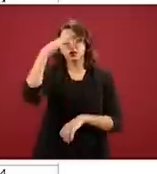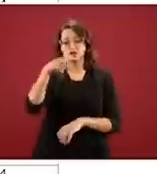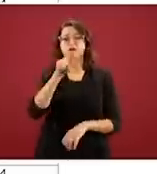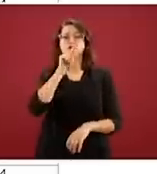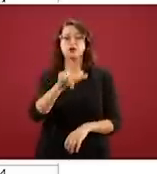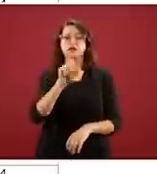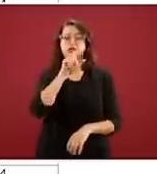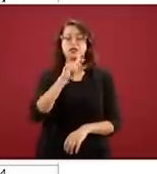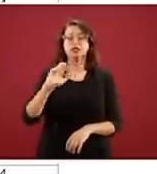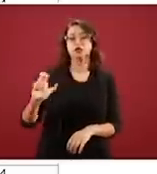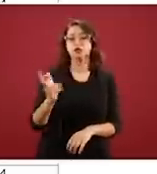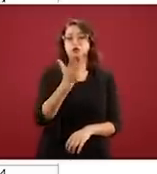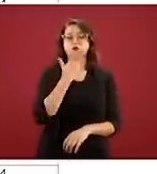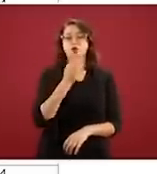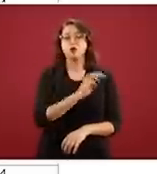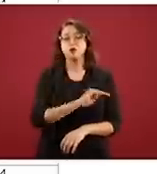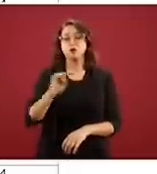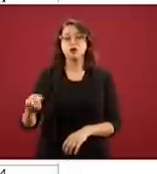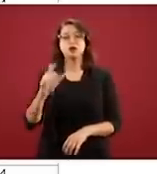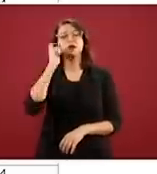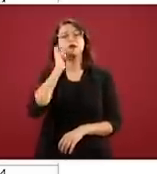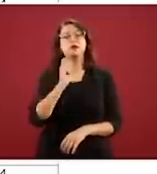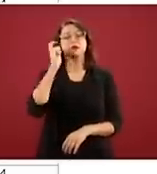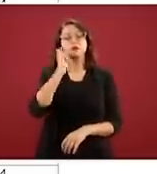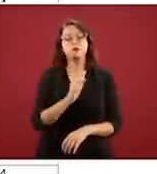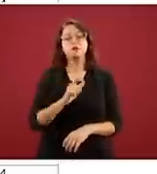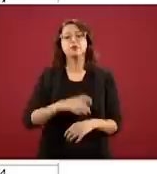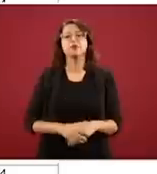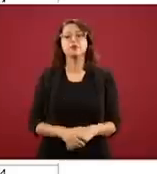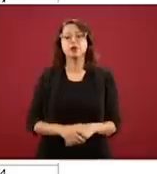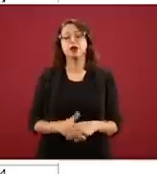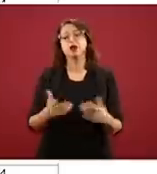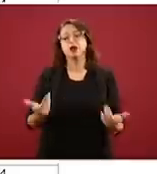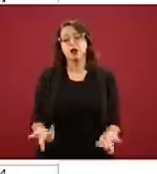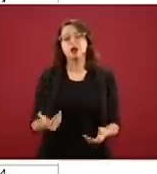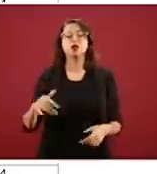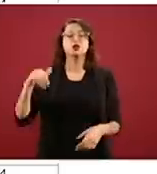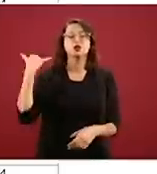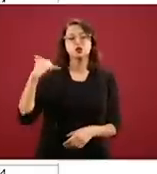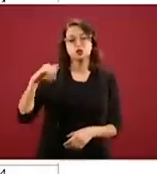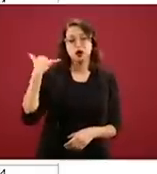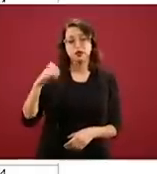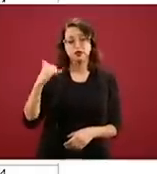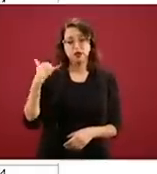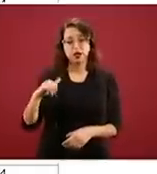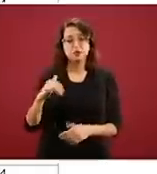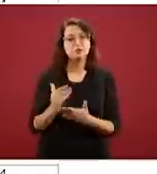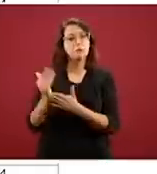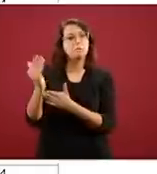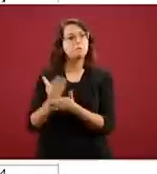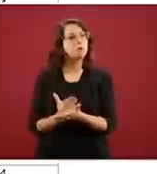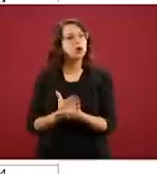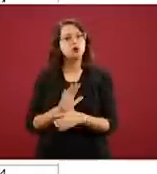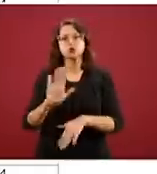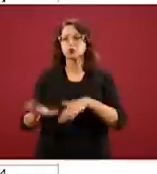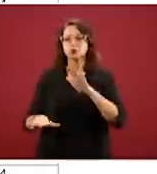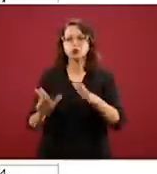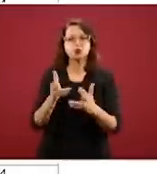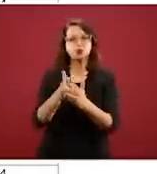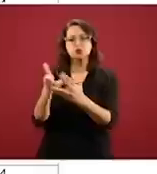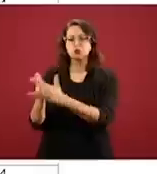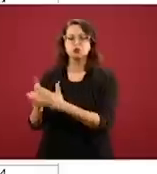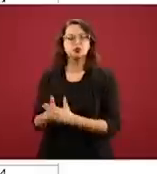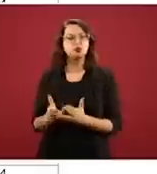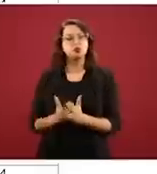Jalisco, Chihuahua, Michoacán, Guerrero, y a la inversa, Yucatán es el estado con menos número de